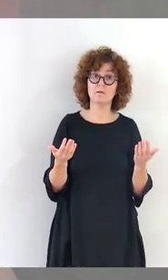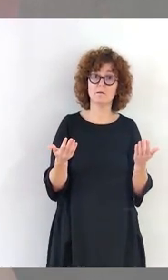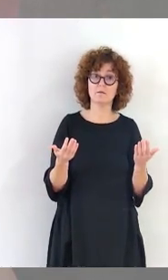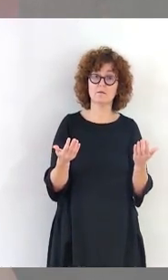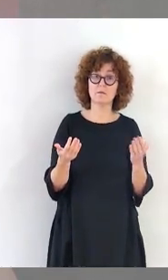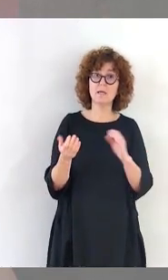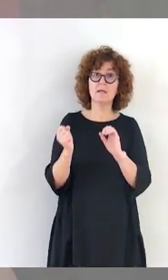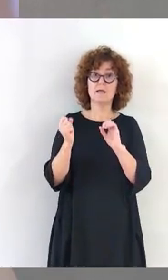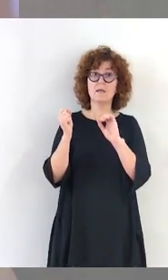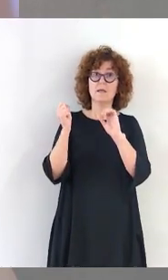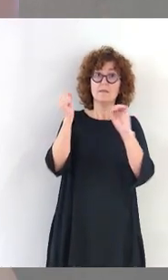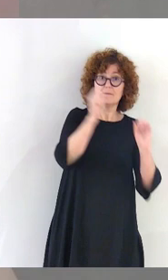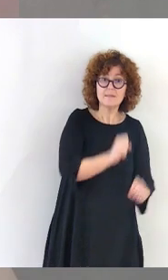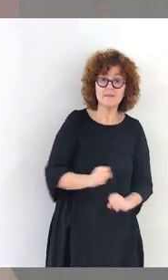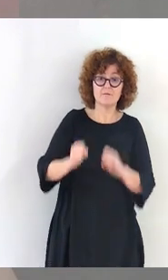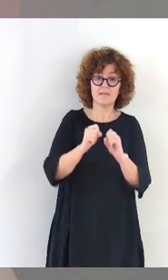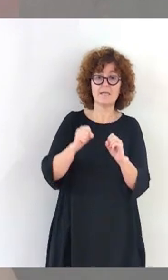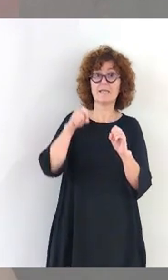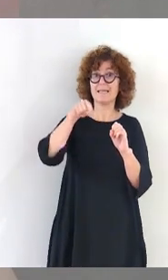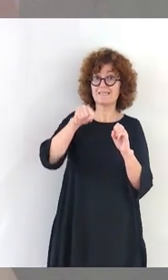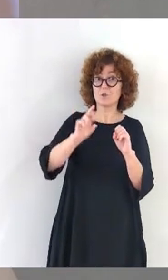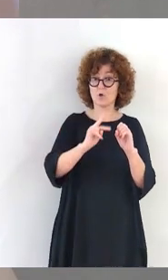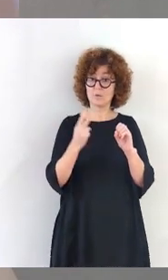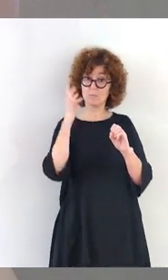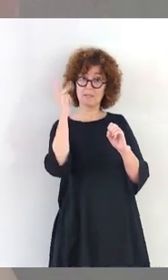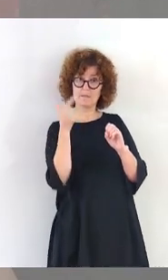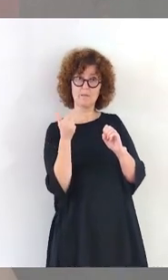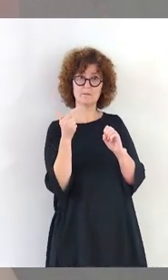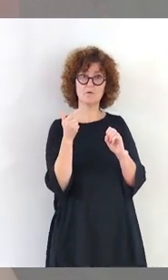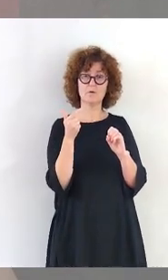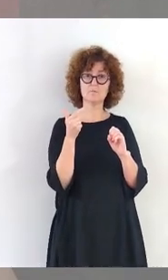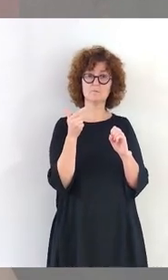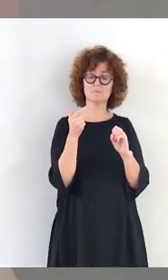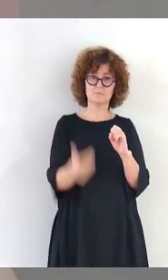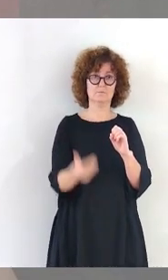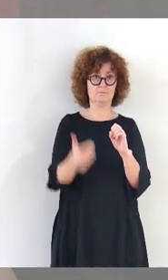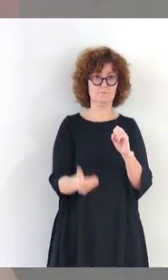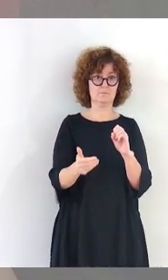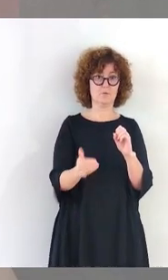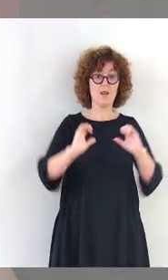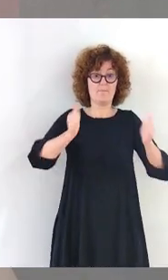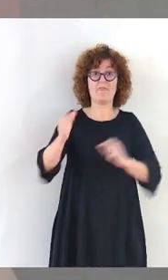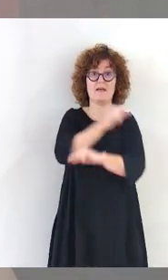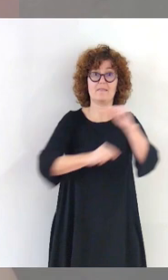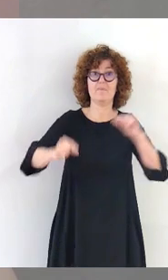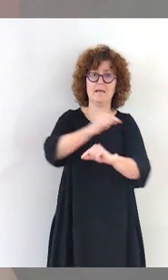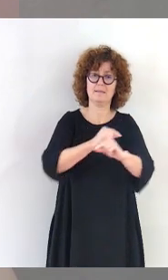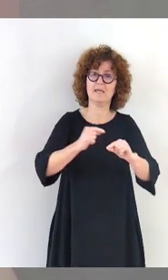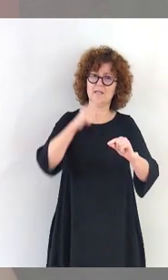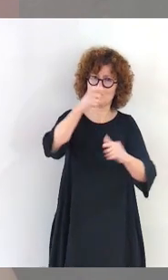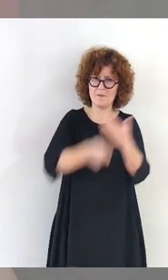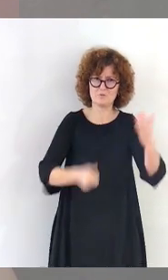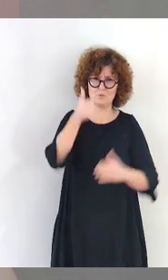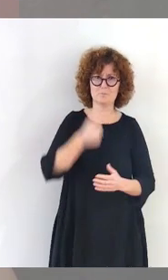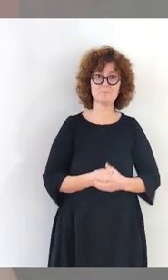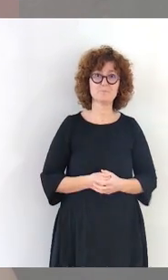eh global que esta es una necesidad porque sin empezar el el debate es una La derrota Es segura lo importante que es nombrar